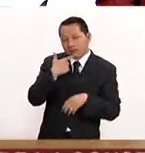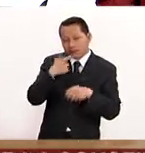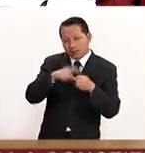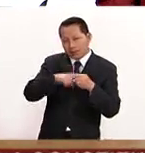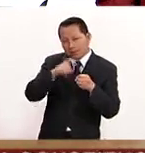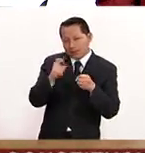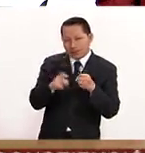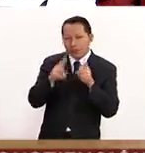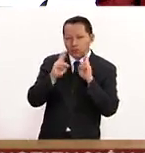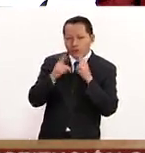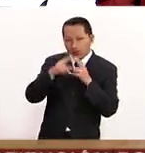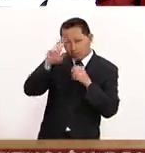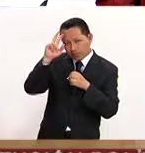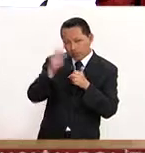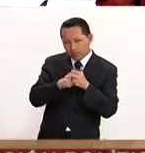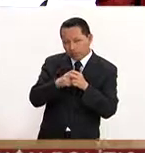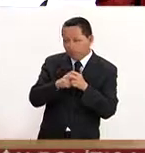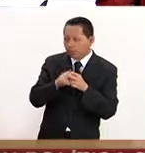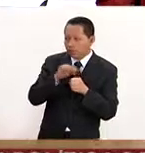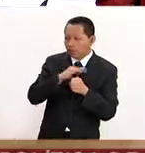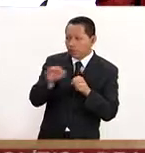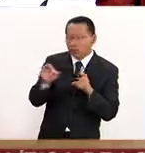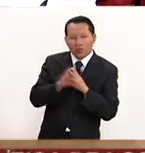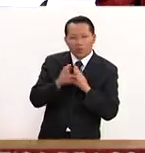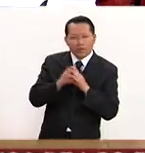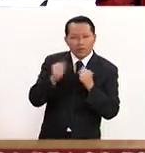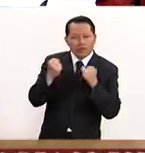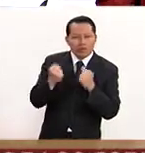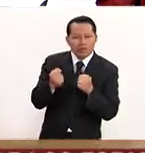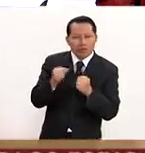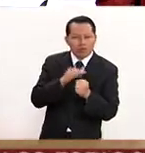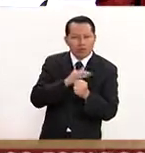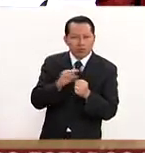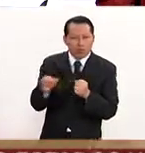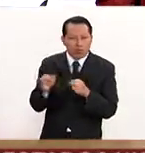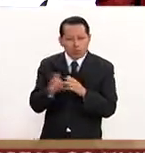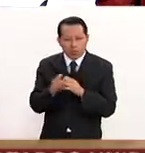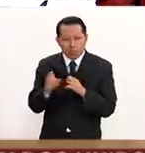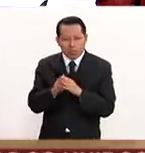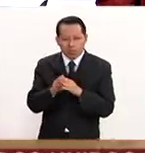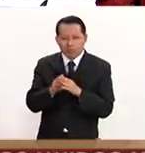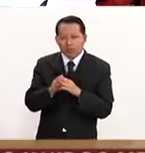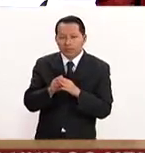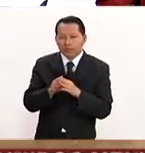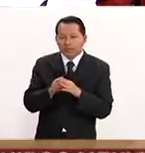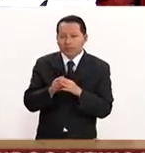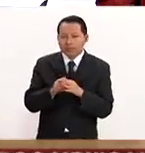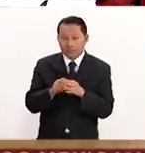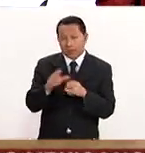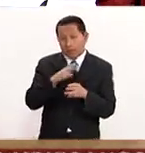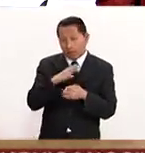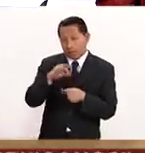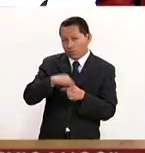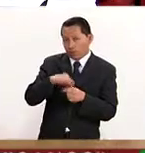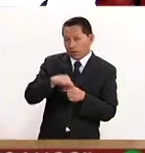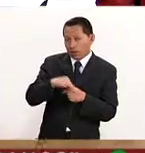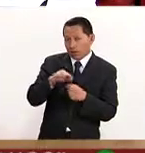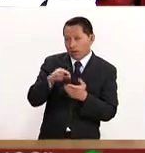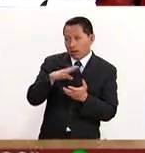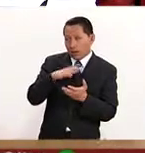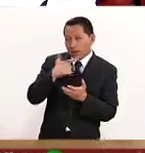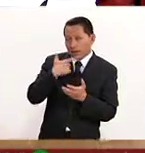la Unión Europea. ¿Qué tanto podrían pesar para poder echar atrás eso que votaron los